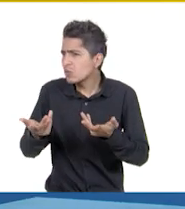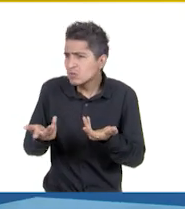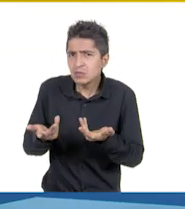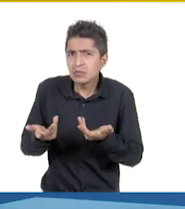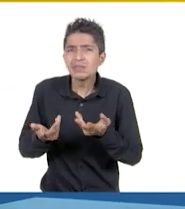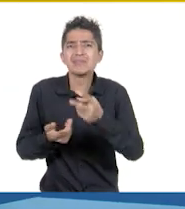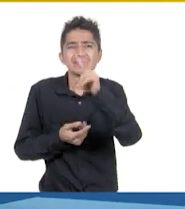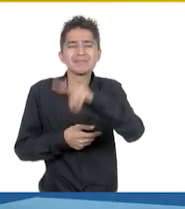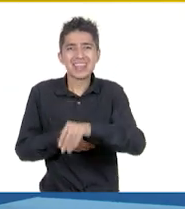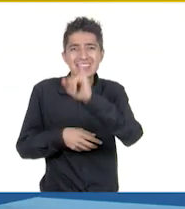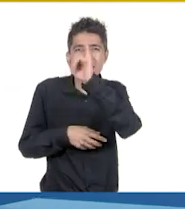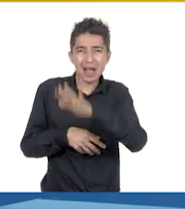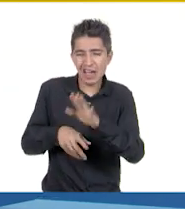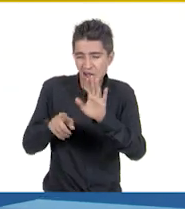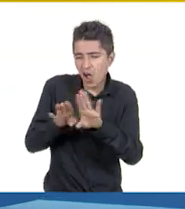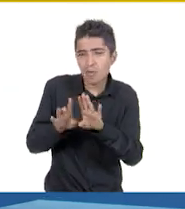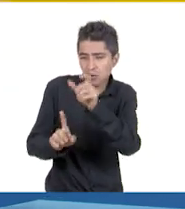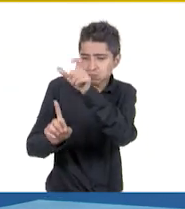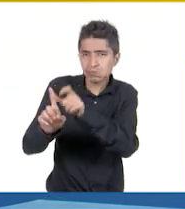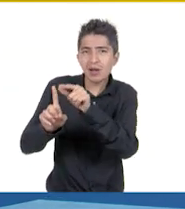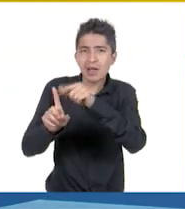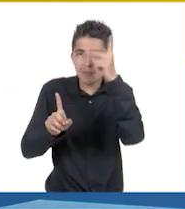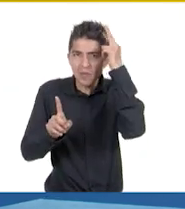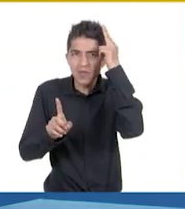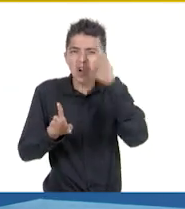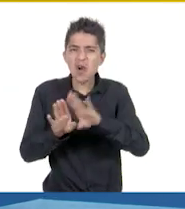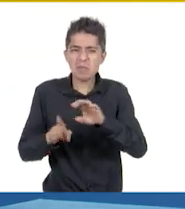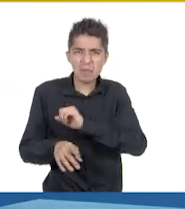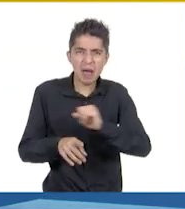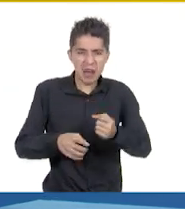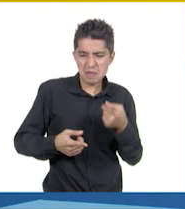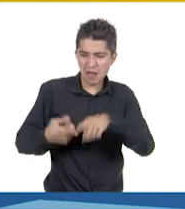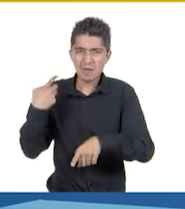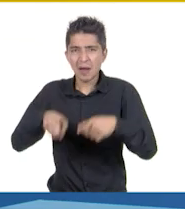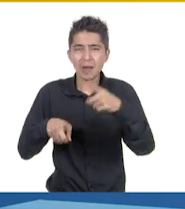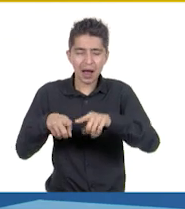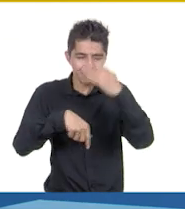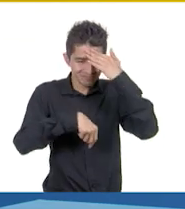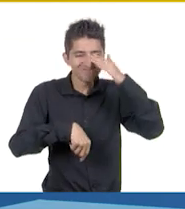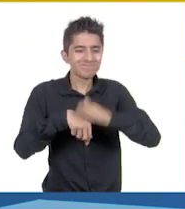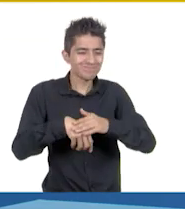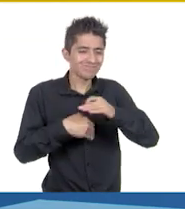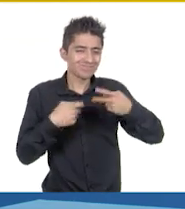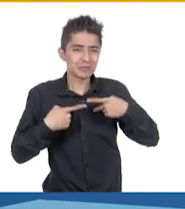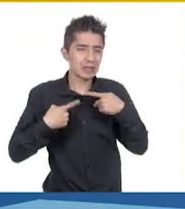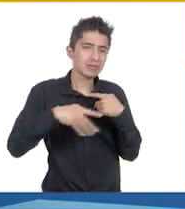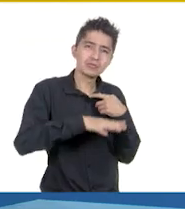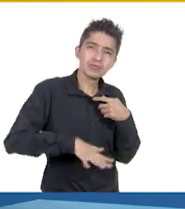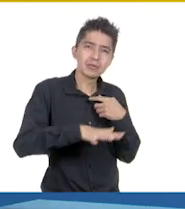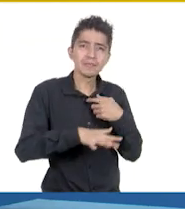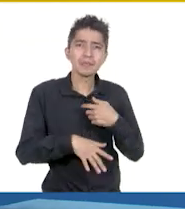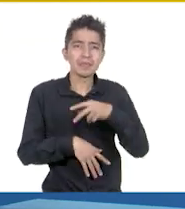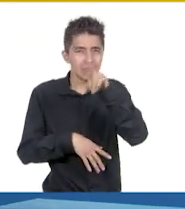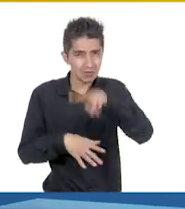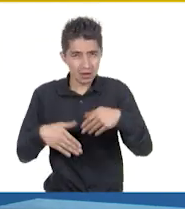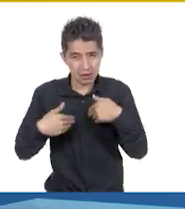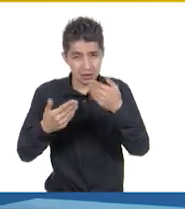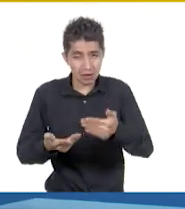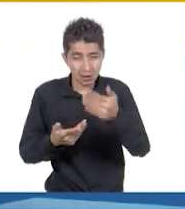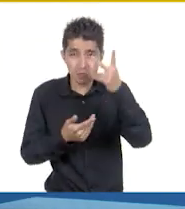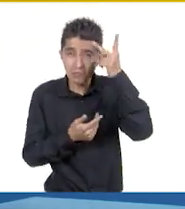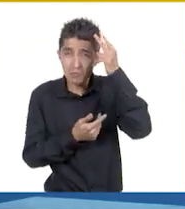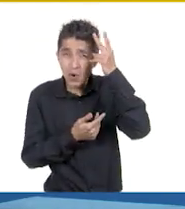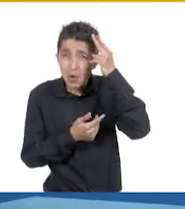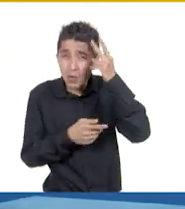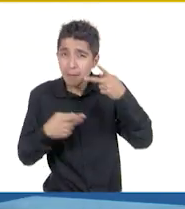que la imagen de Porfirio Díaz como un dictador se encuentra en nuestra memoria colectiva. Pero la verdad es que Porfirio Díaz fue